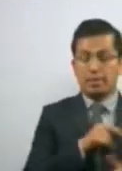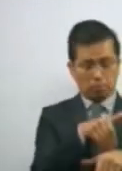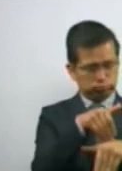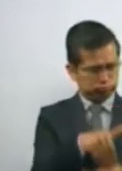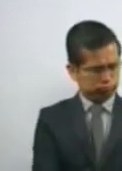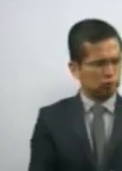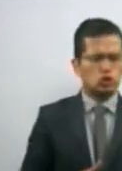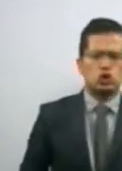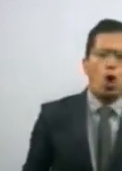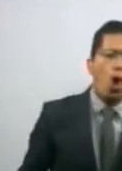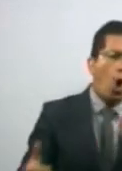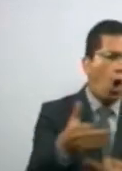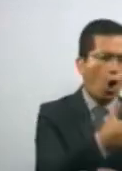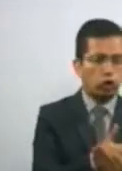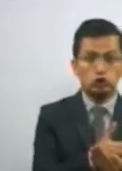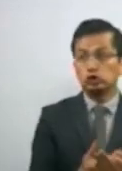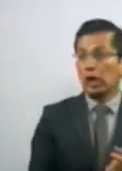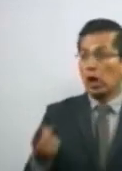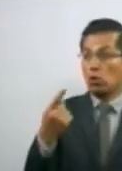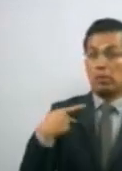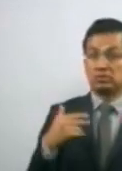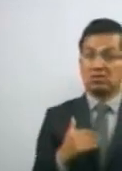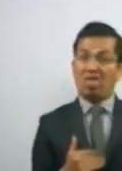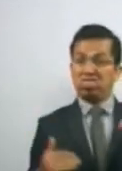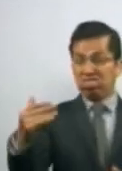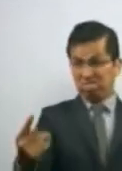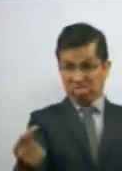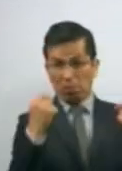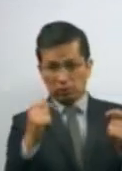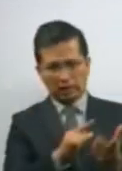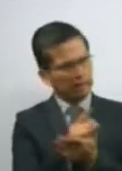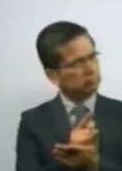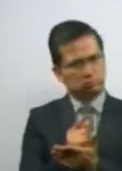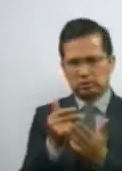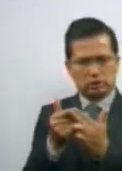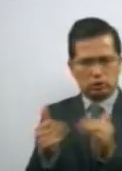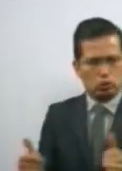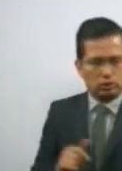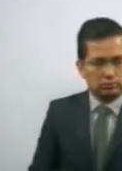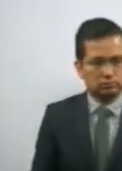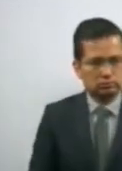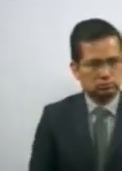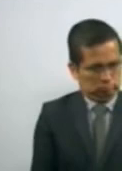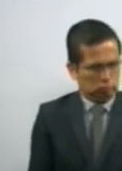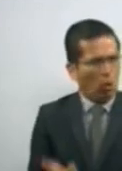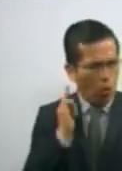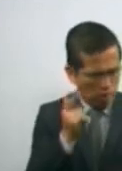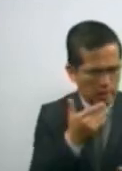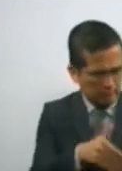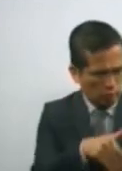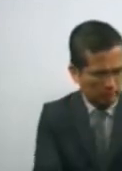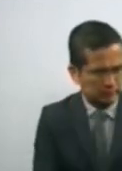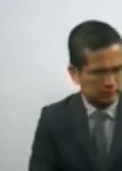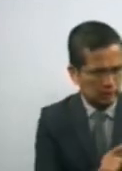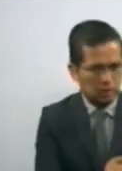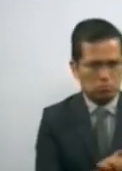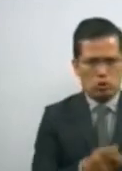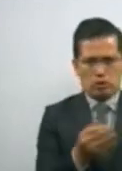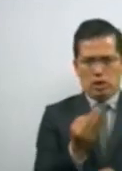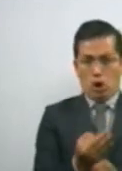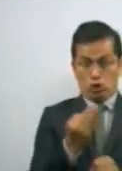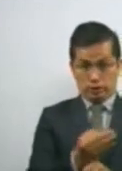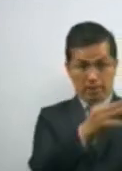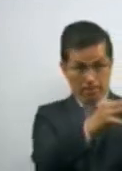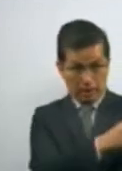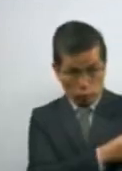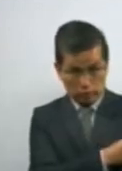Pues ojalá honre su palabra, porque hasta ahora ha fracasado en el sistema de vacunación, por supuesto en el método,